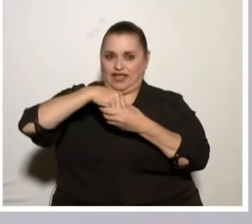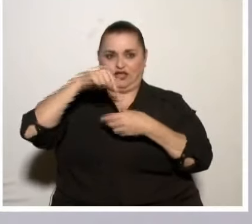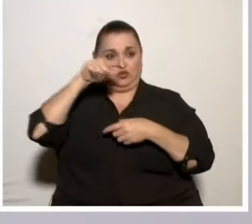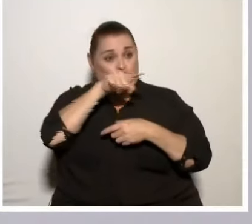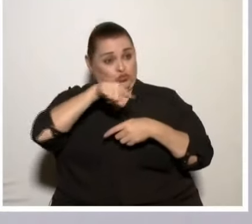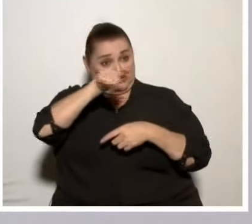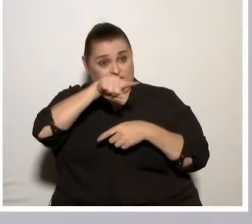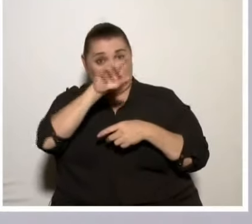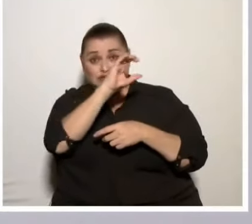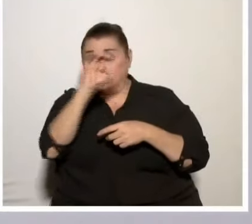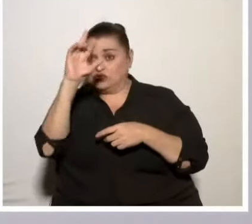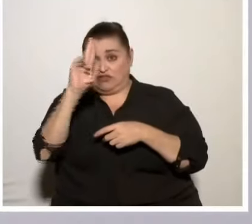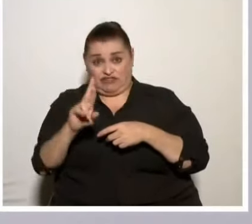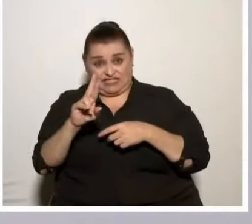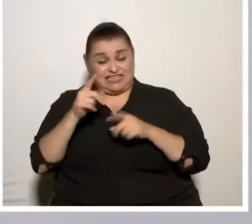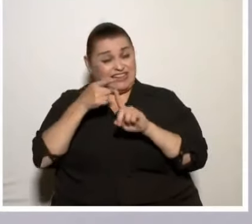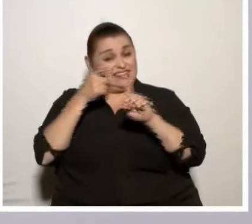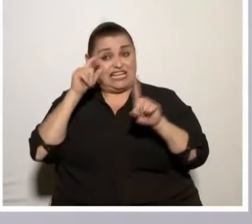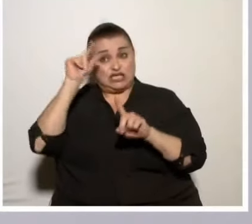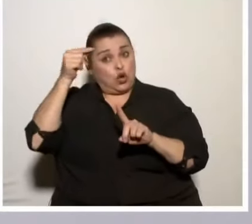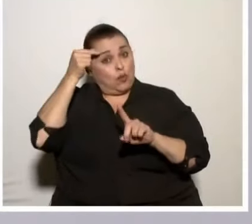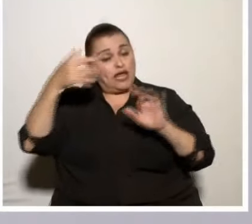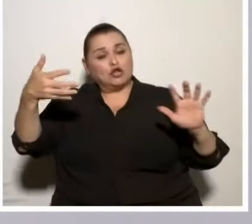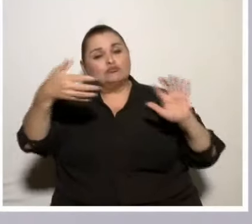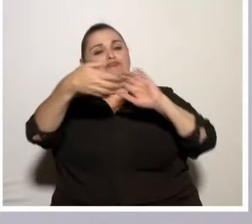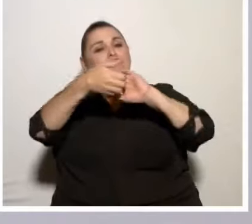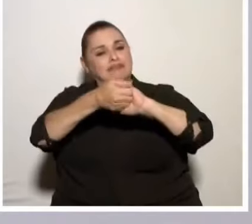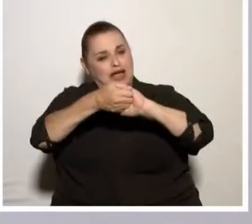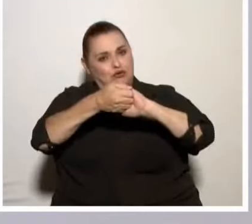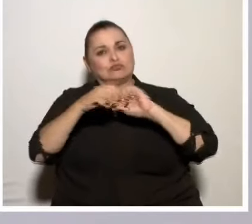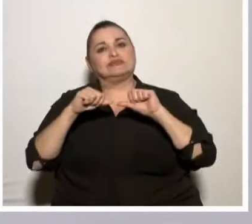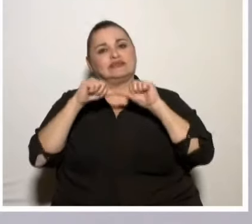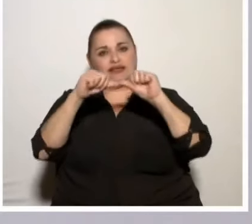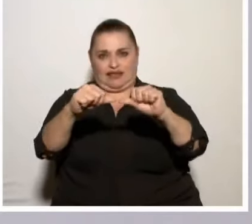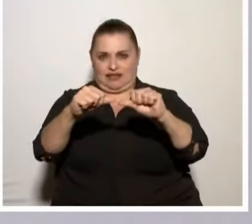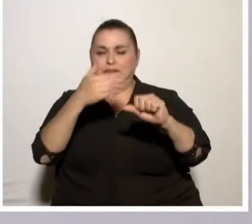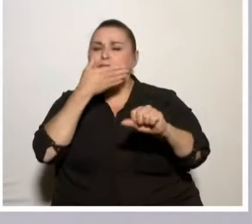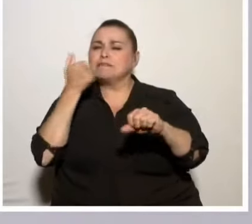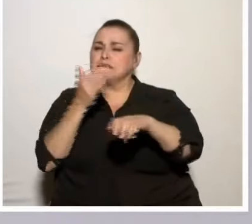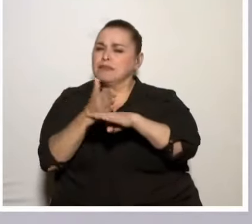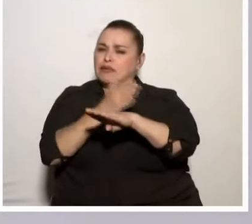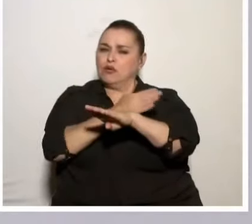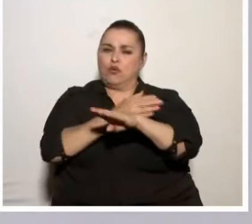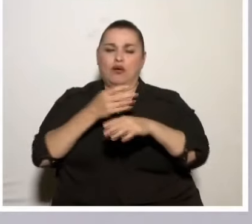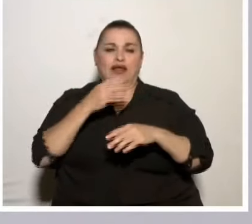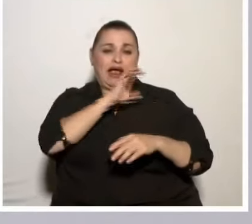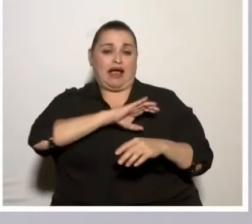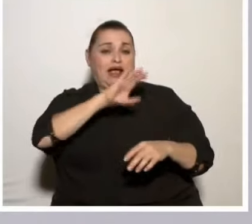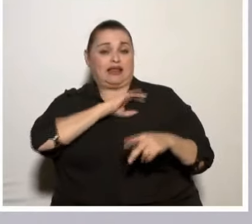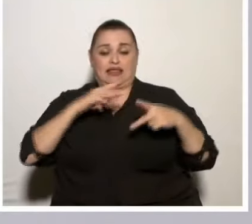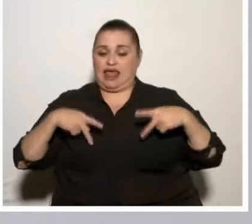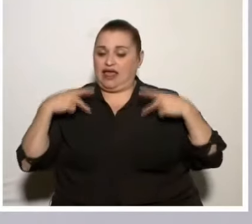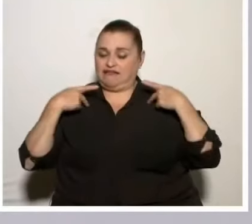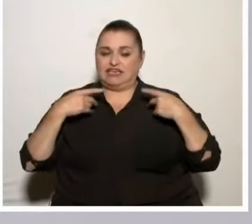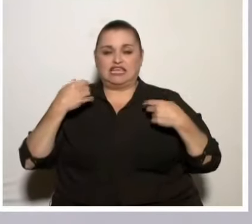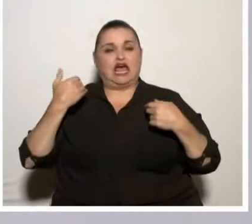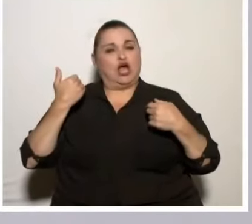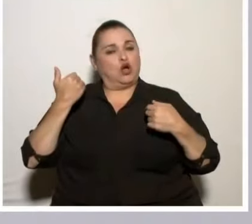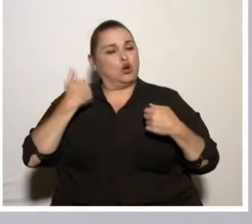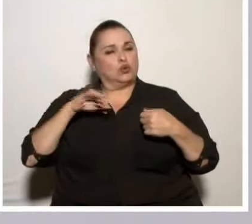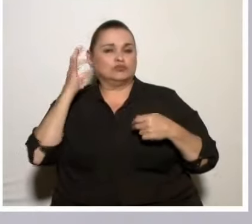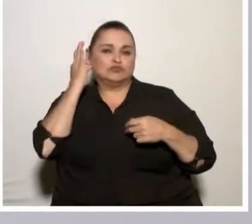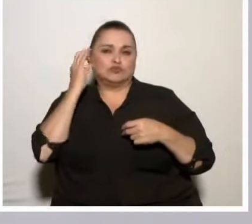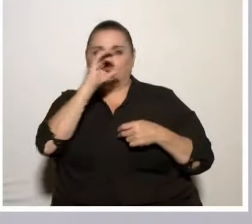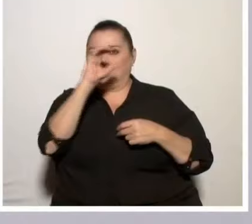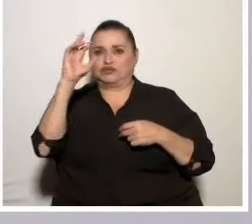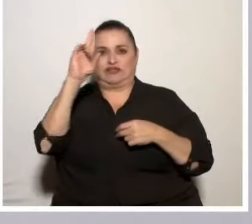costarricense, desde el gobierno, le demos la mano para seguir adelante y que mejore la calidad de vida de los y las costarricenses. Muchísimas